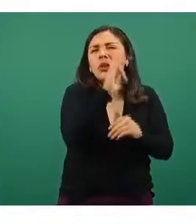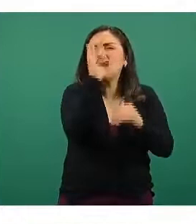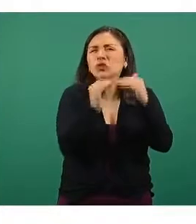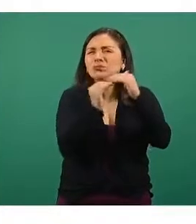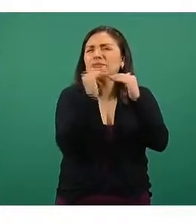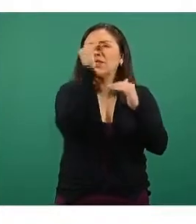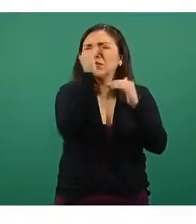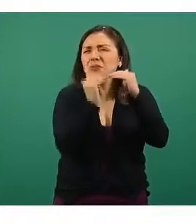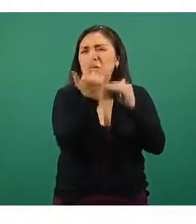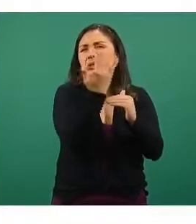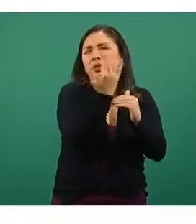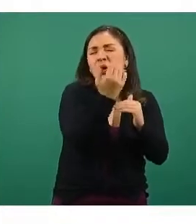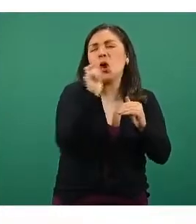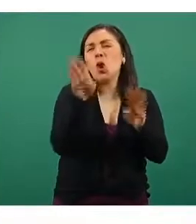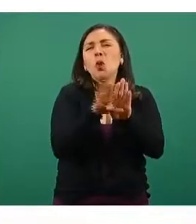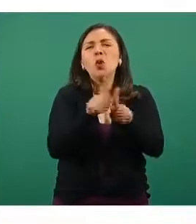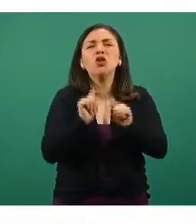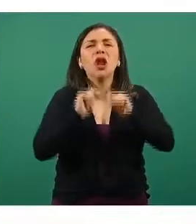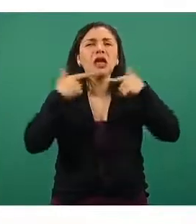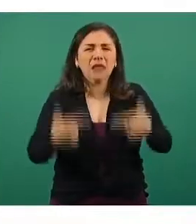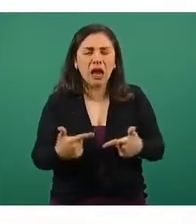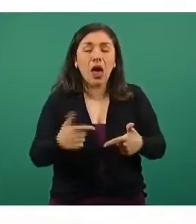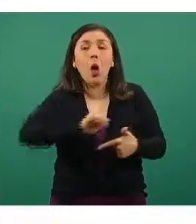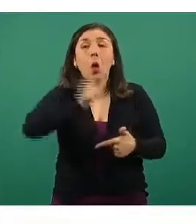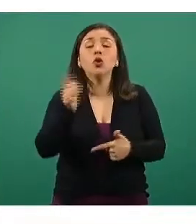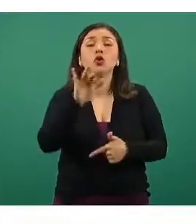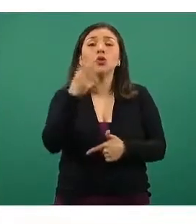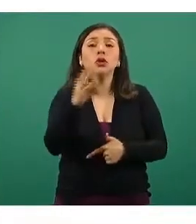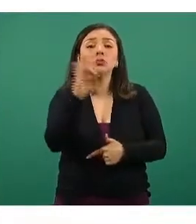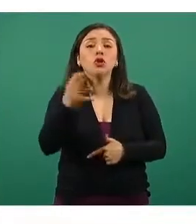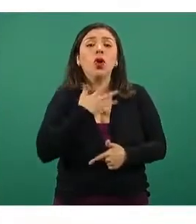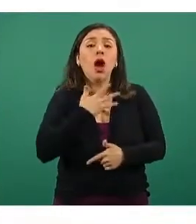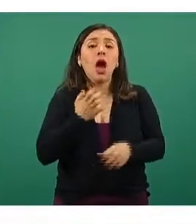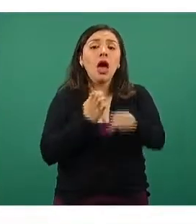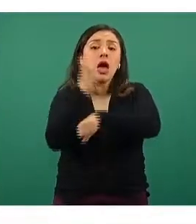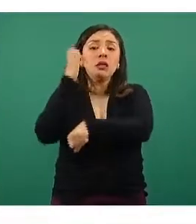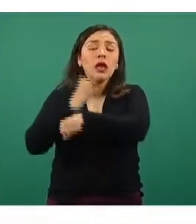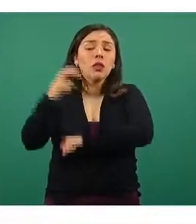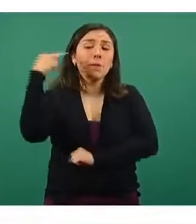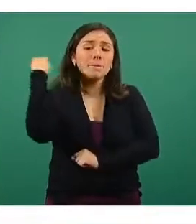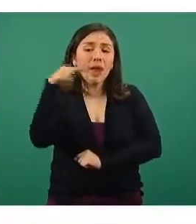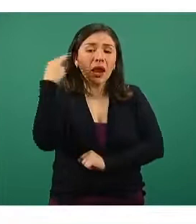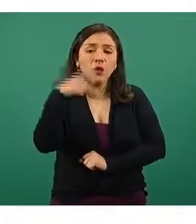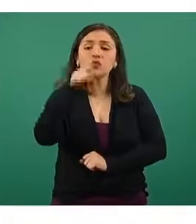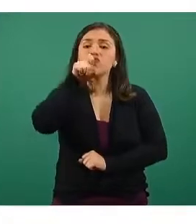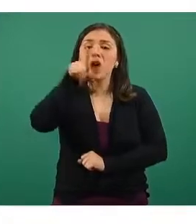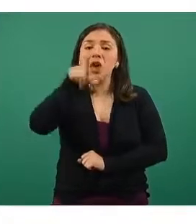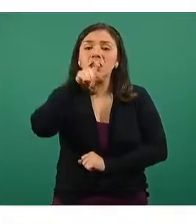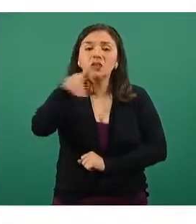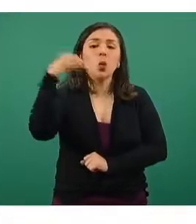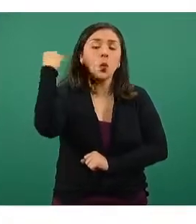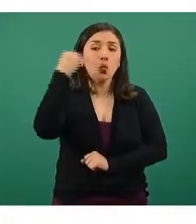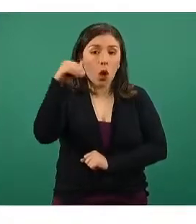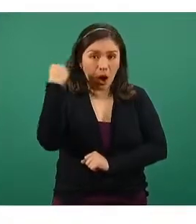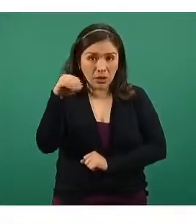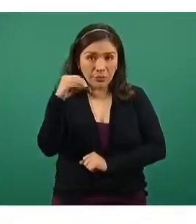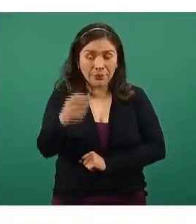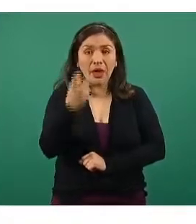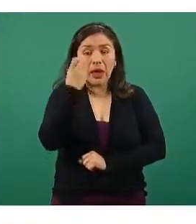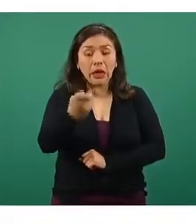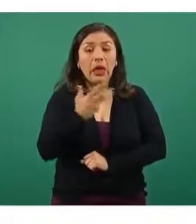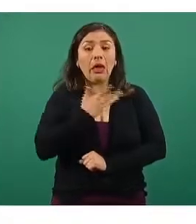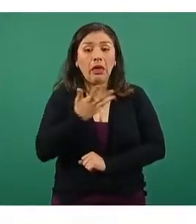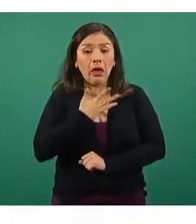50%, y con 53% tenemos a los estados de Veracruz, de Jalisco y de Oaxaca, ya con